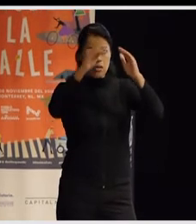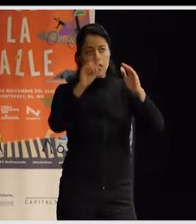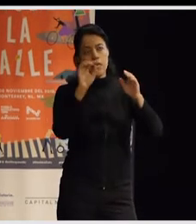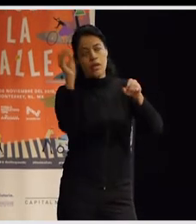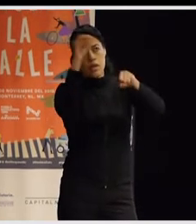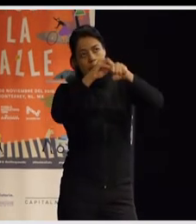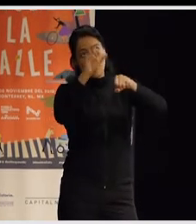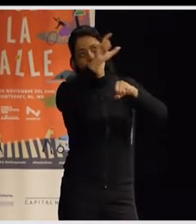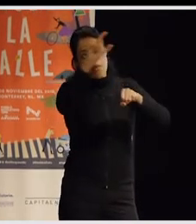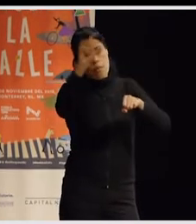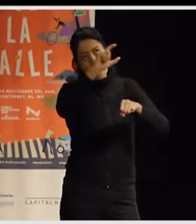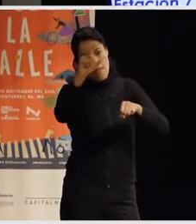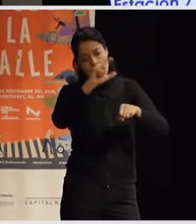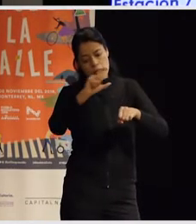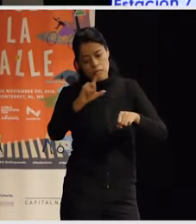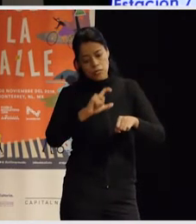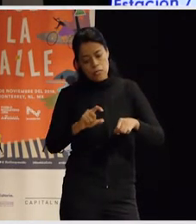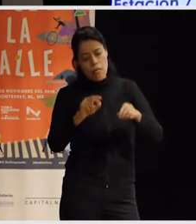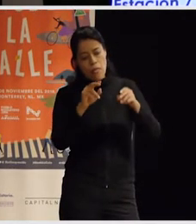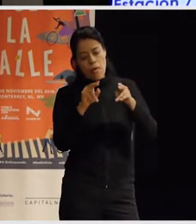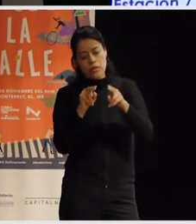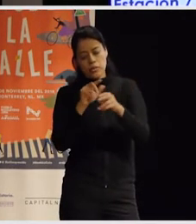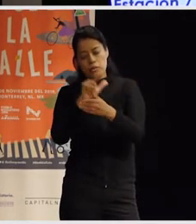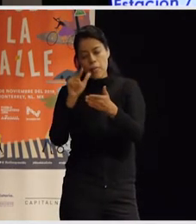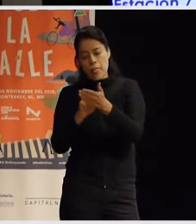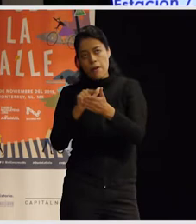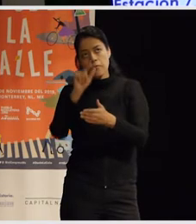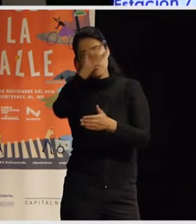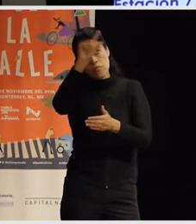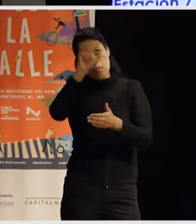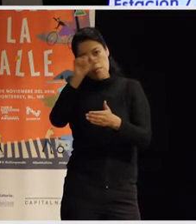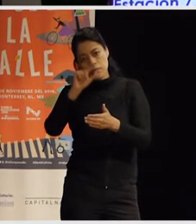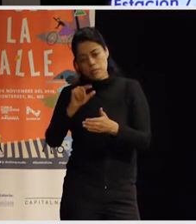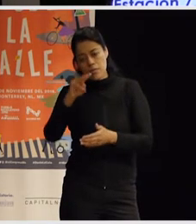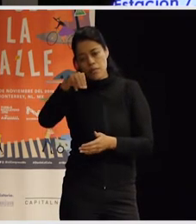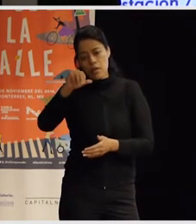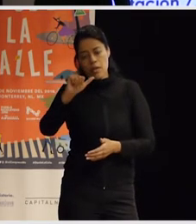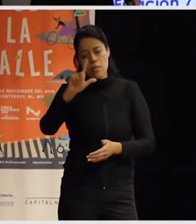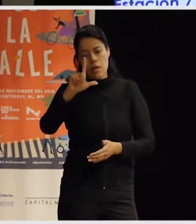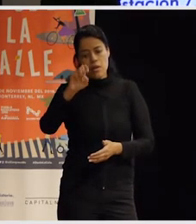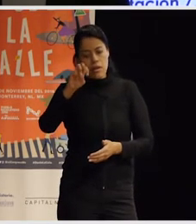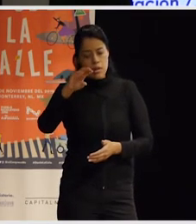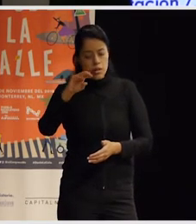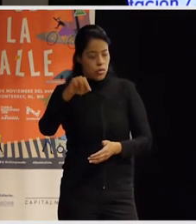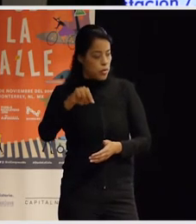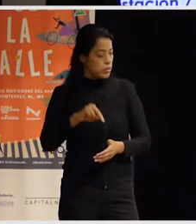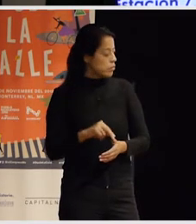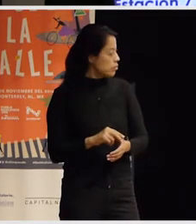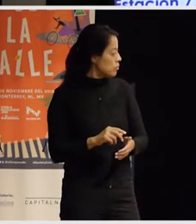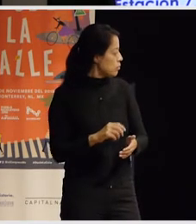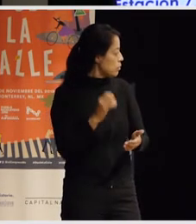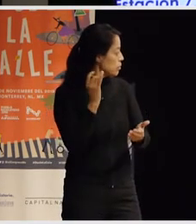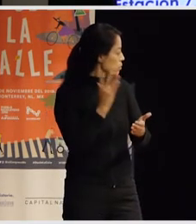estaciones las estaciones cercanas en el malecón la estación solamente es